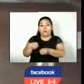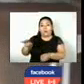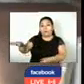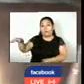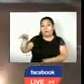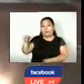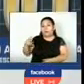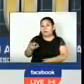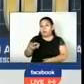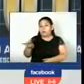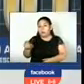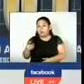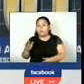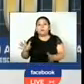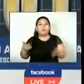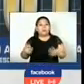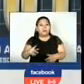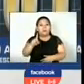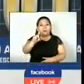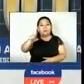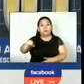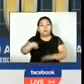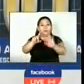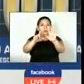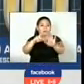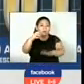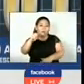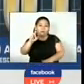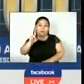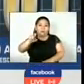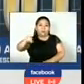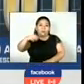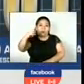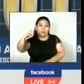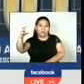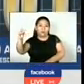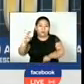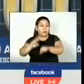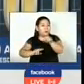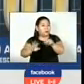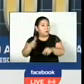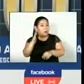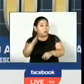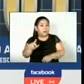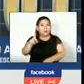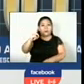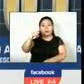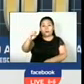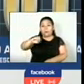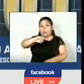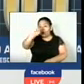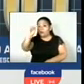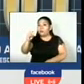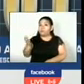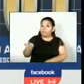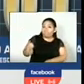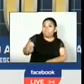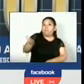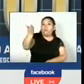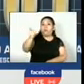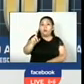marzo alcanzaron los 1.601 millones de dólares, es decir, un incremento del 10.1%,